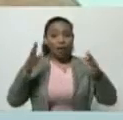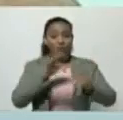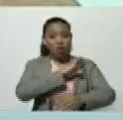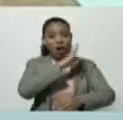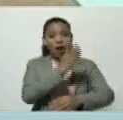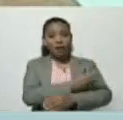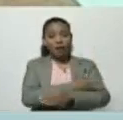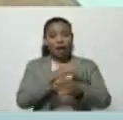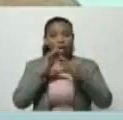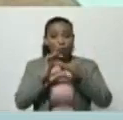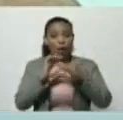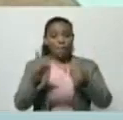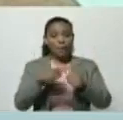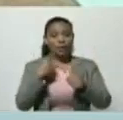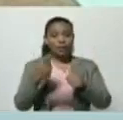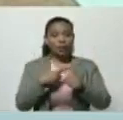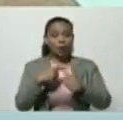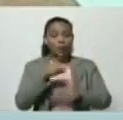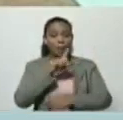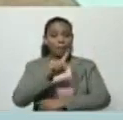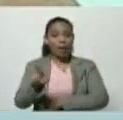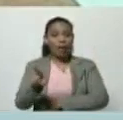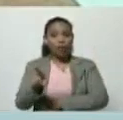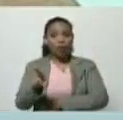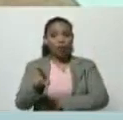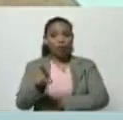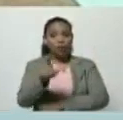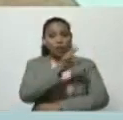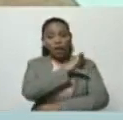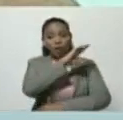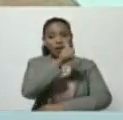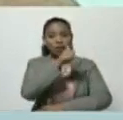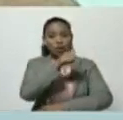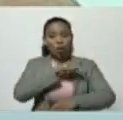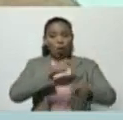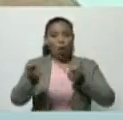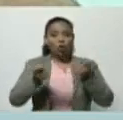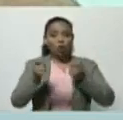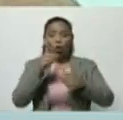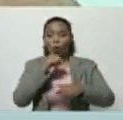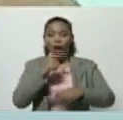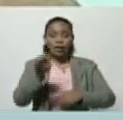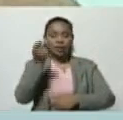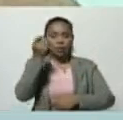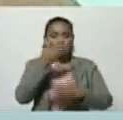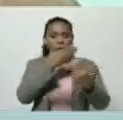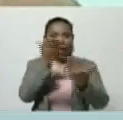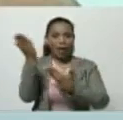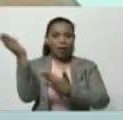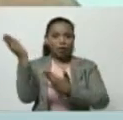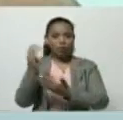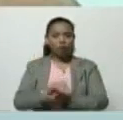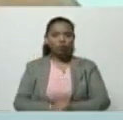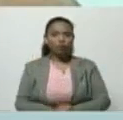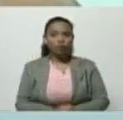que es la unidad de principios, unidad de mando, unidad de dirección, que no tiene ninguno de ellos.